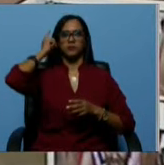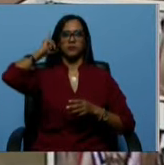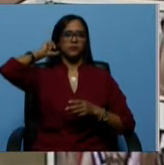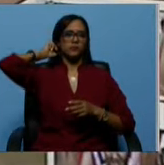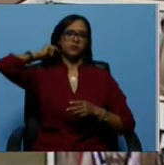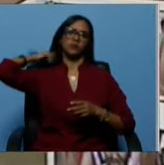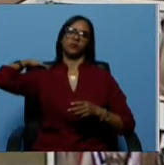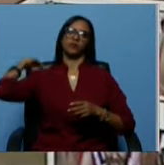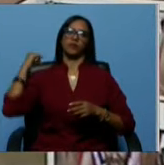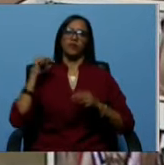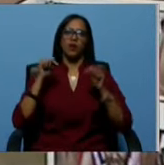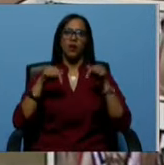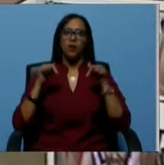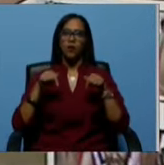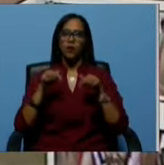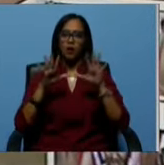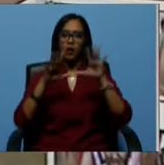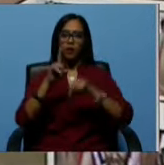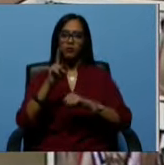Hoy es 11 de septiembre, ¿verdad?